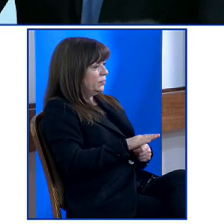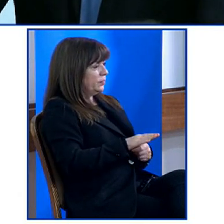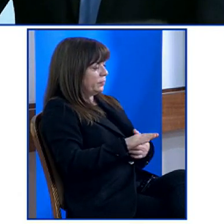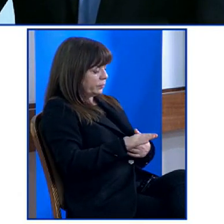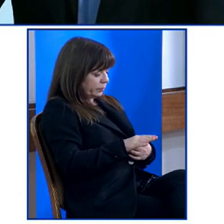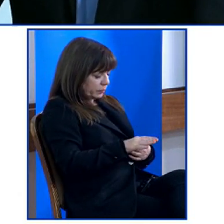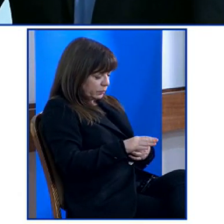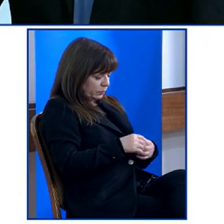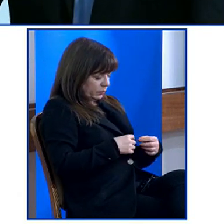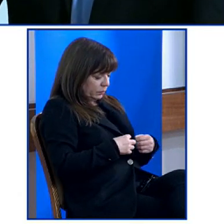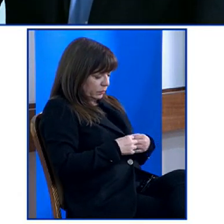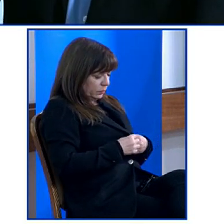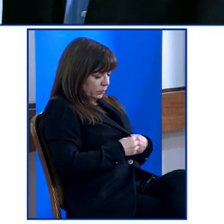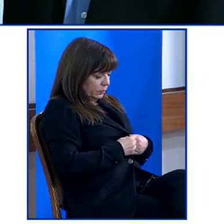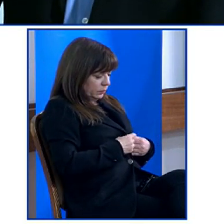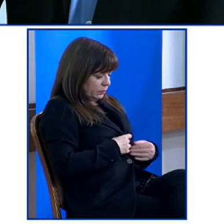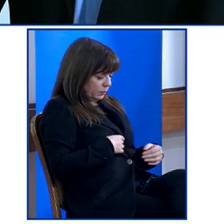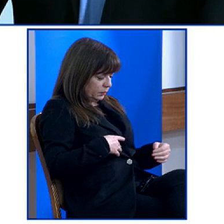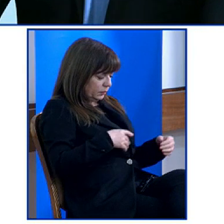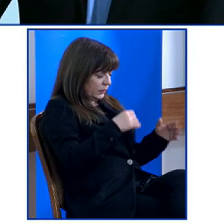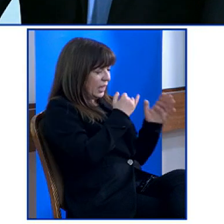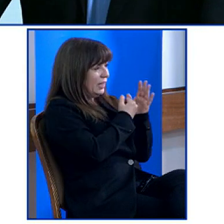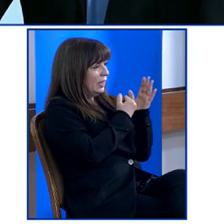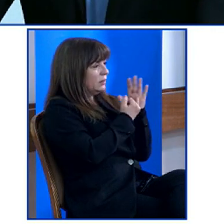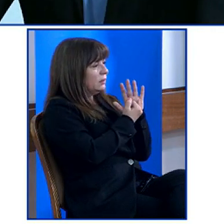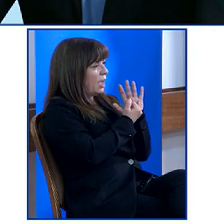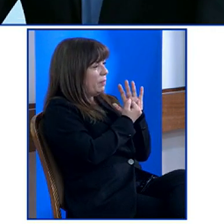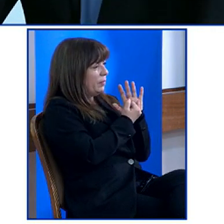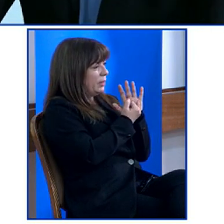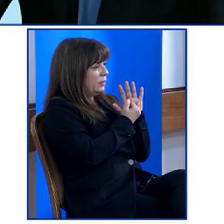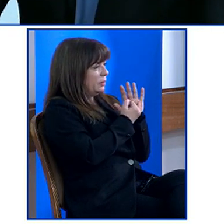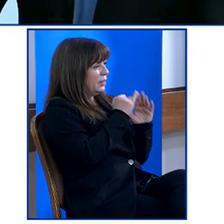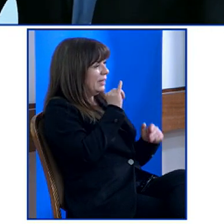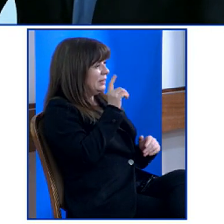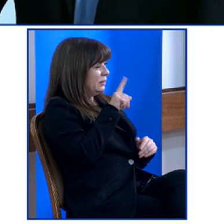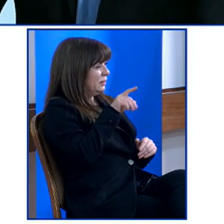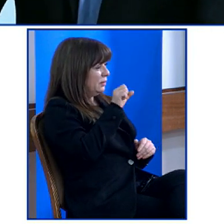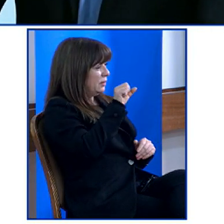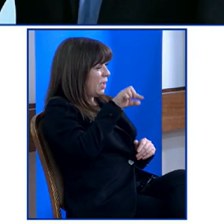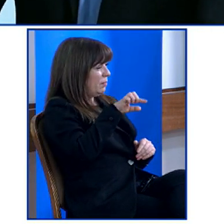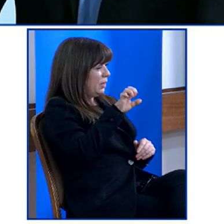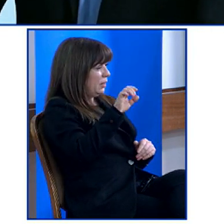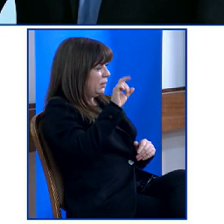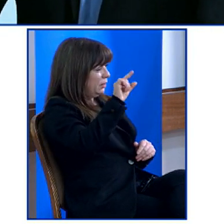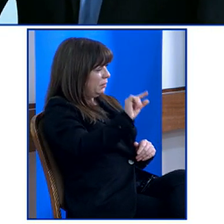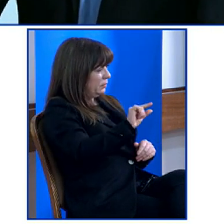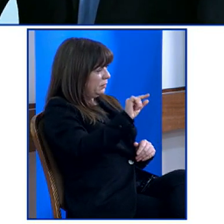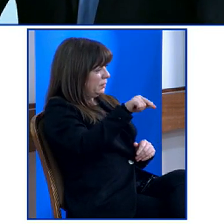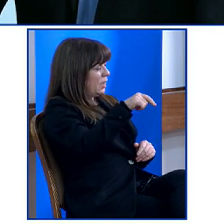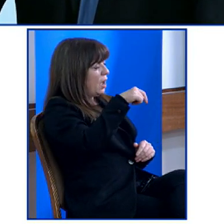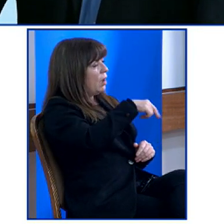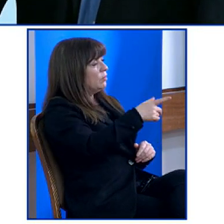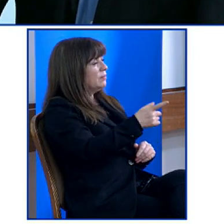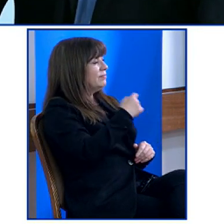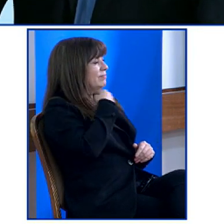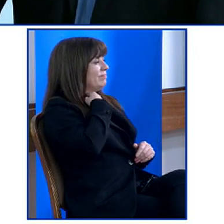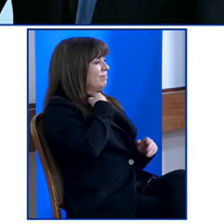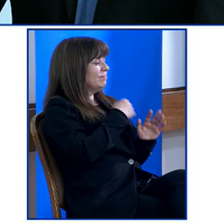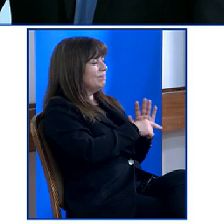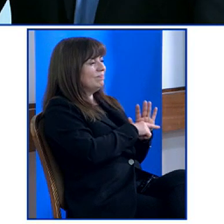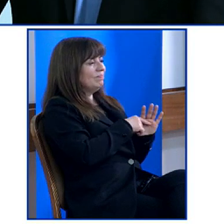en ISAPRE y disminuyendo. Entonces hay muchos efectos